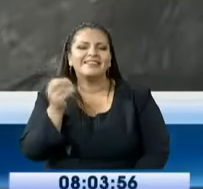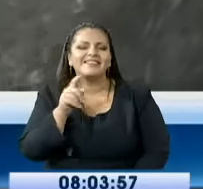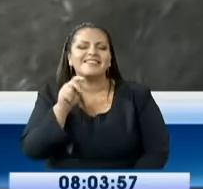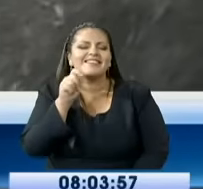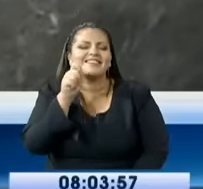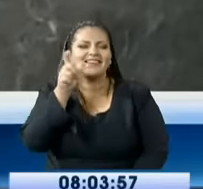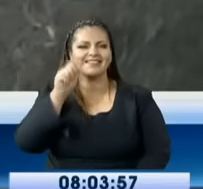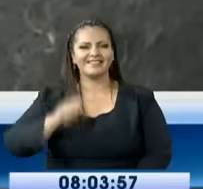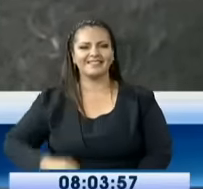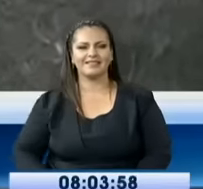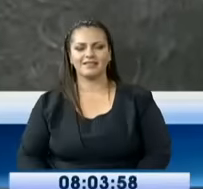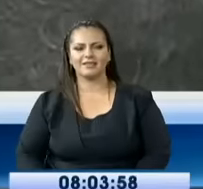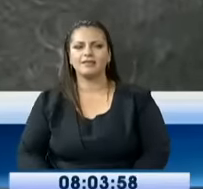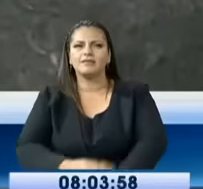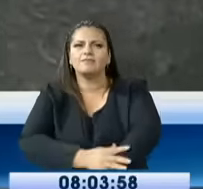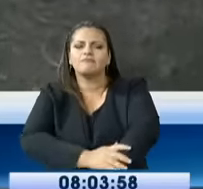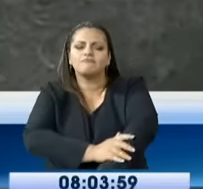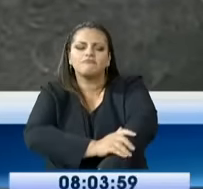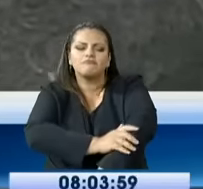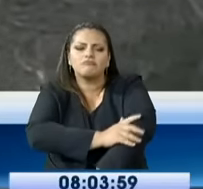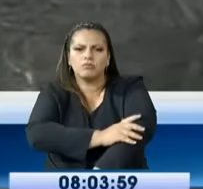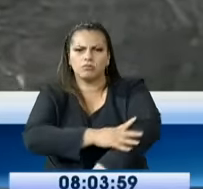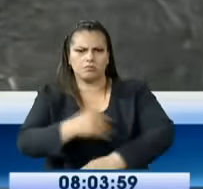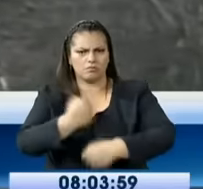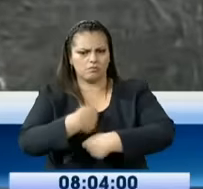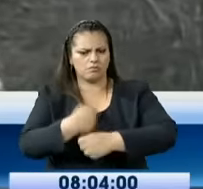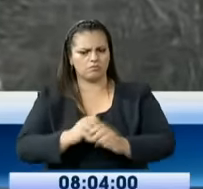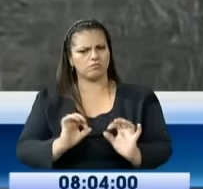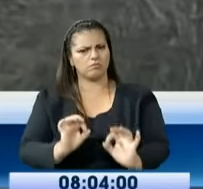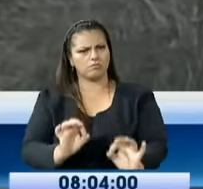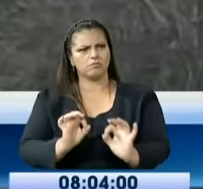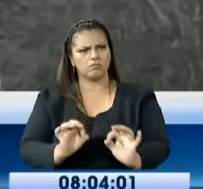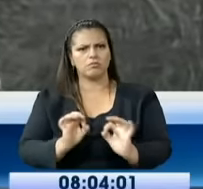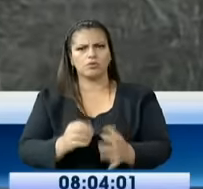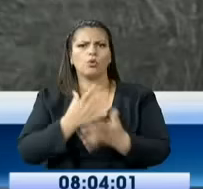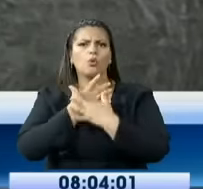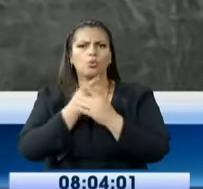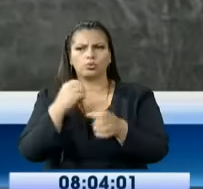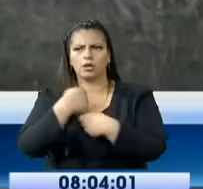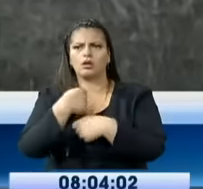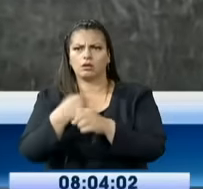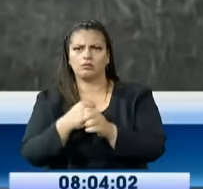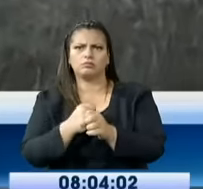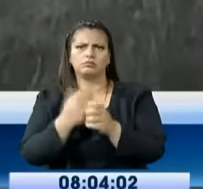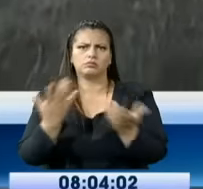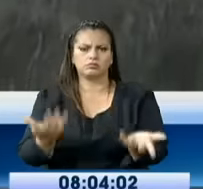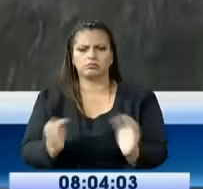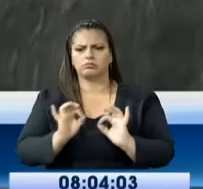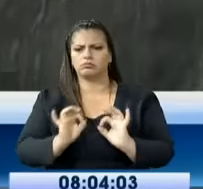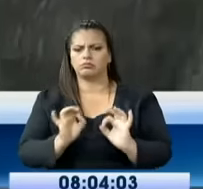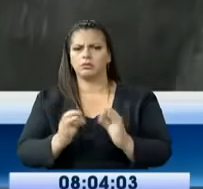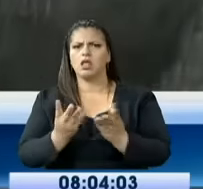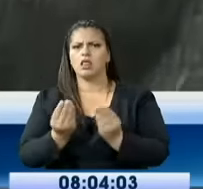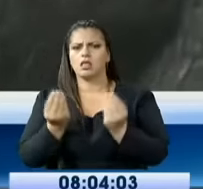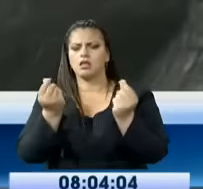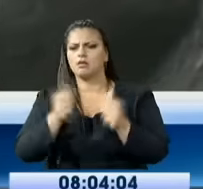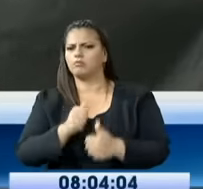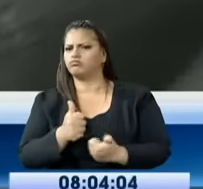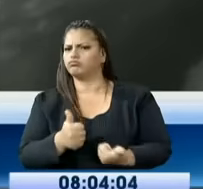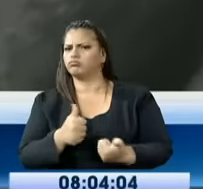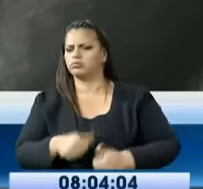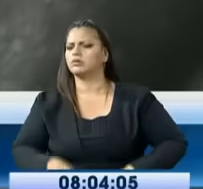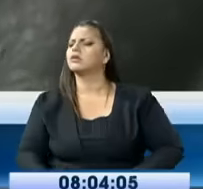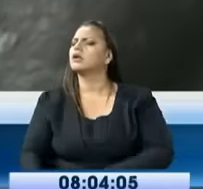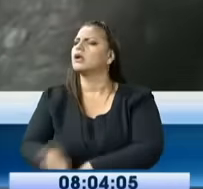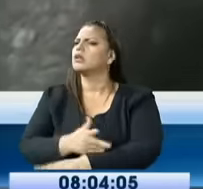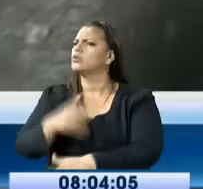No, una cosa está bien hecho, bien laboreado. No me gusta hacer cosas bonitas. Todo el tiempo me ha gustado hacer cosas buenas. ¿Cuánto se demoró en